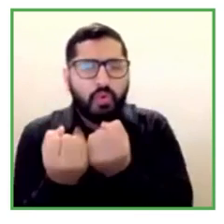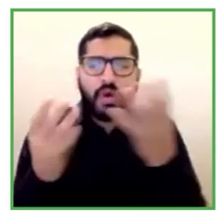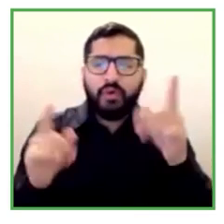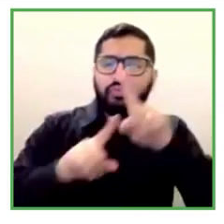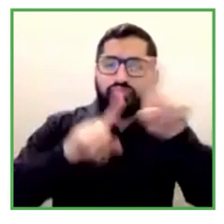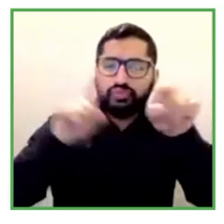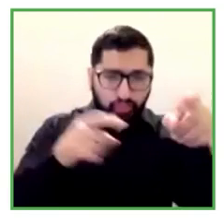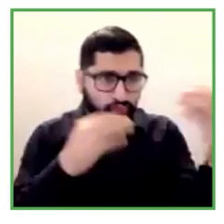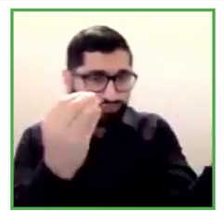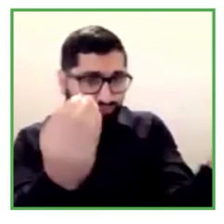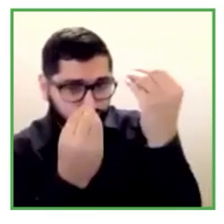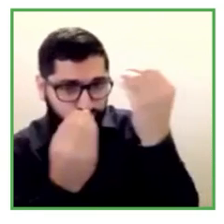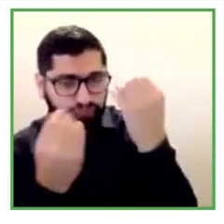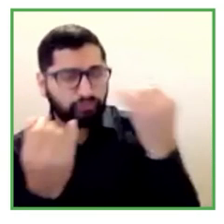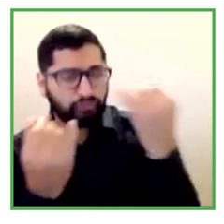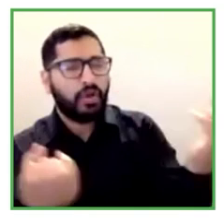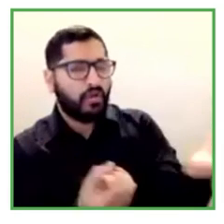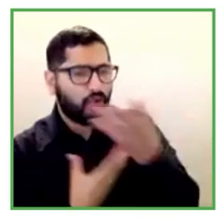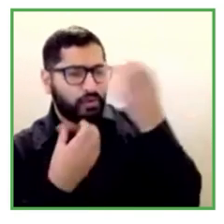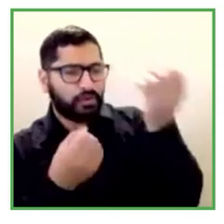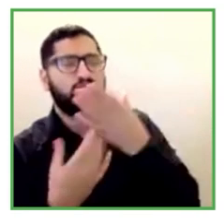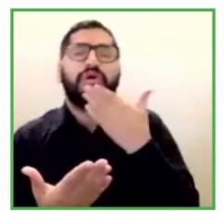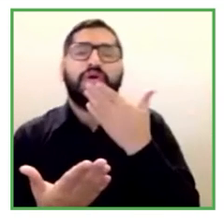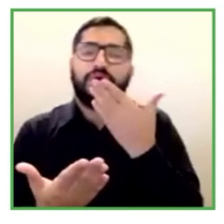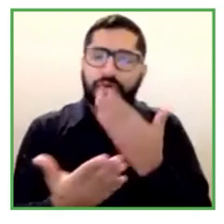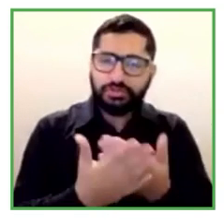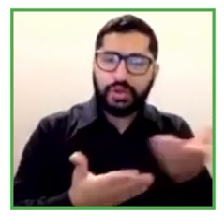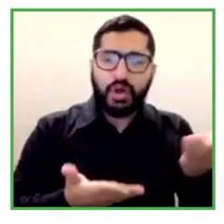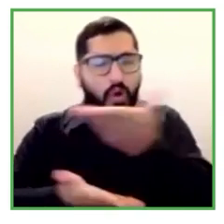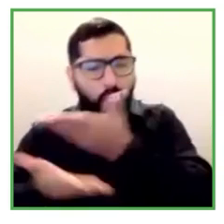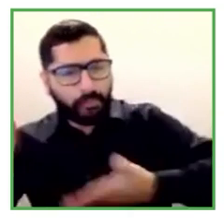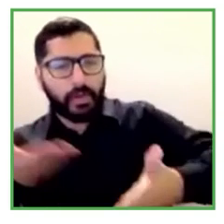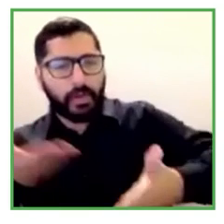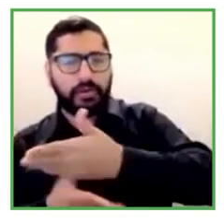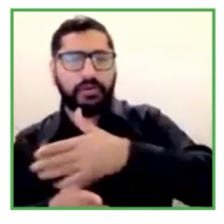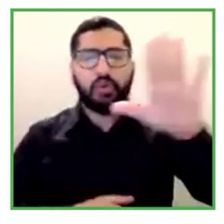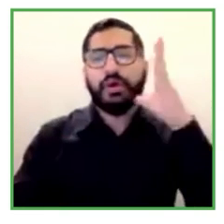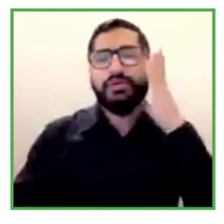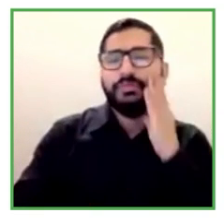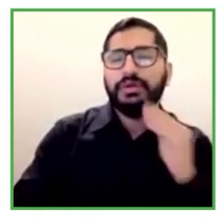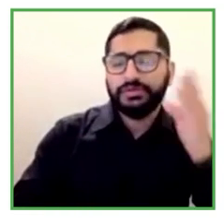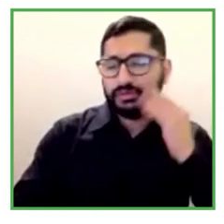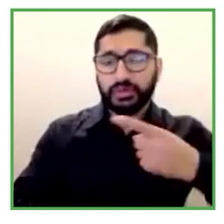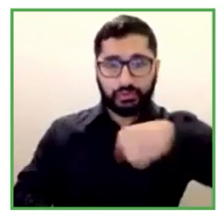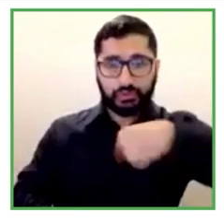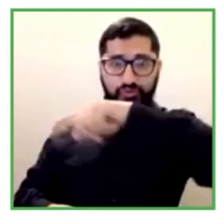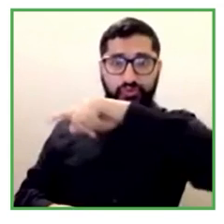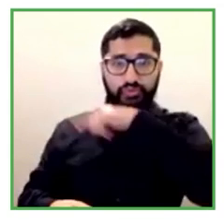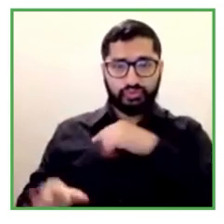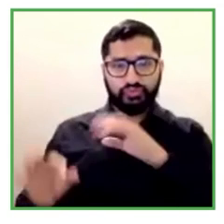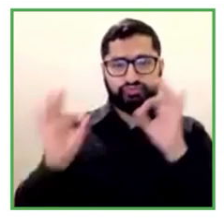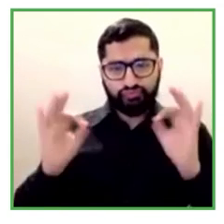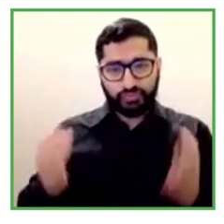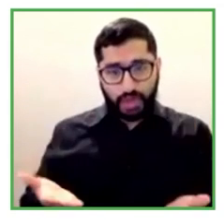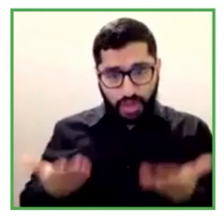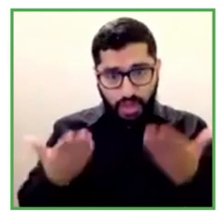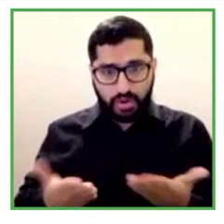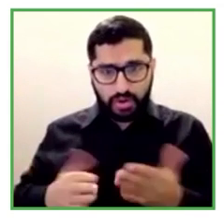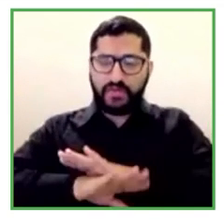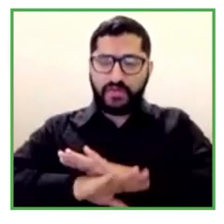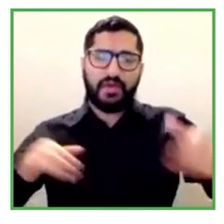por compartir sus experiencias con nosotras. Y este es el final de nuestra sesión.